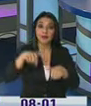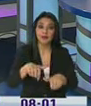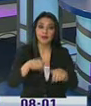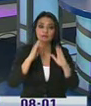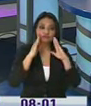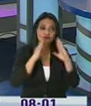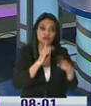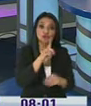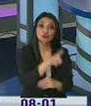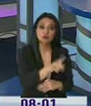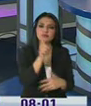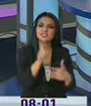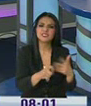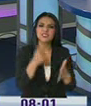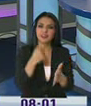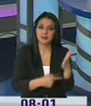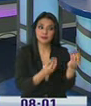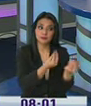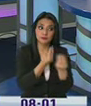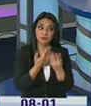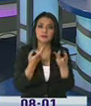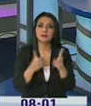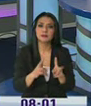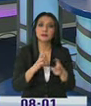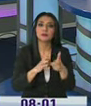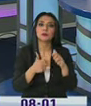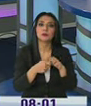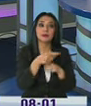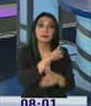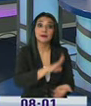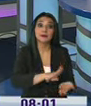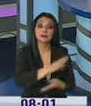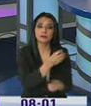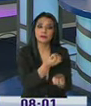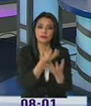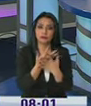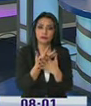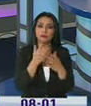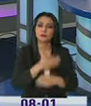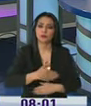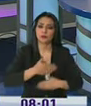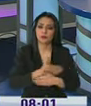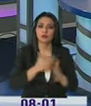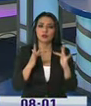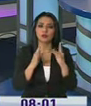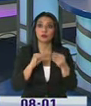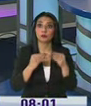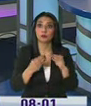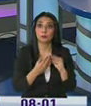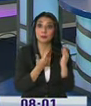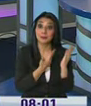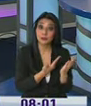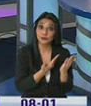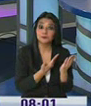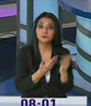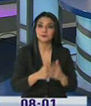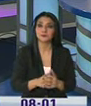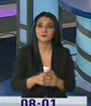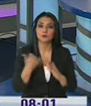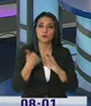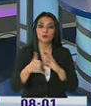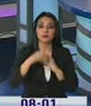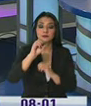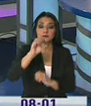hacer escuchar su voz y para dar a conocer cuáles son los problemas que hay en su barrio. Por favor, comuníquese al número que está en pantalla, el número de WhatsApp,